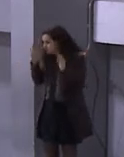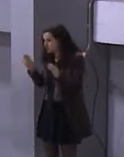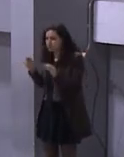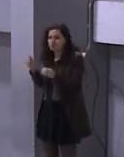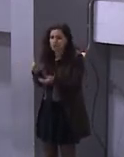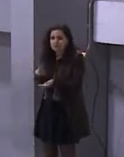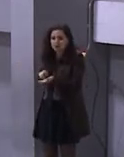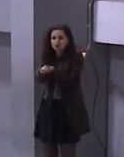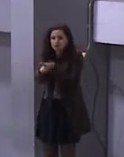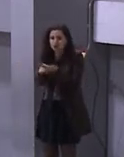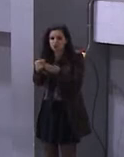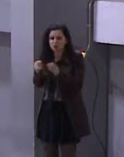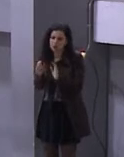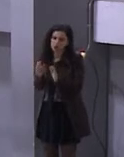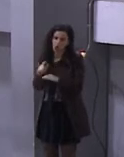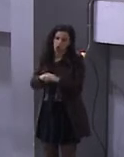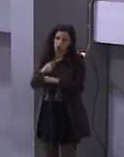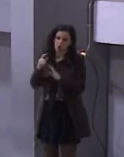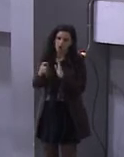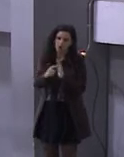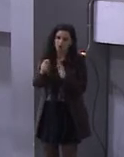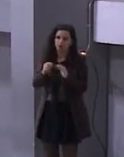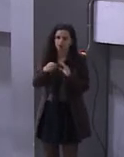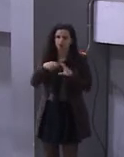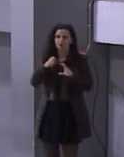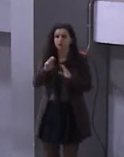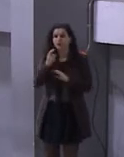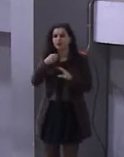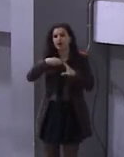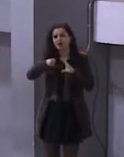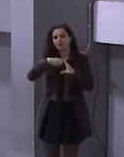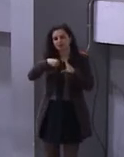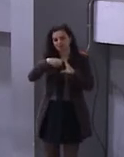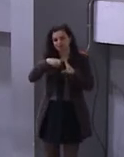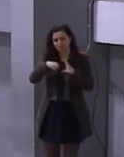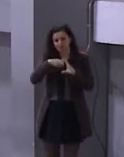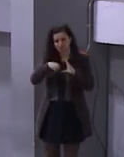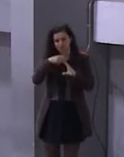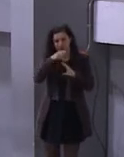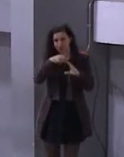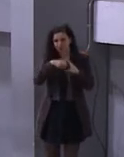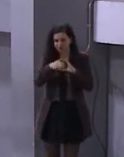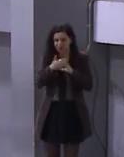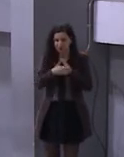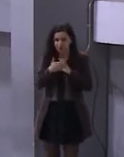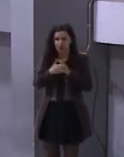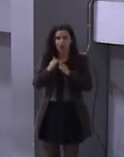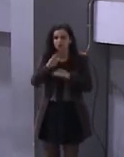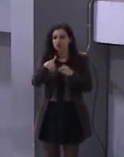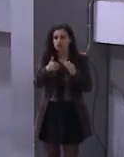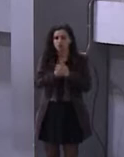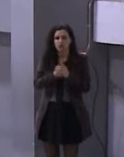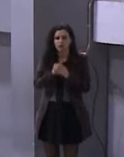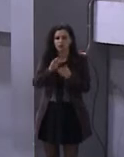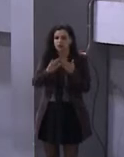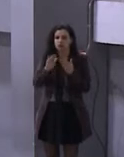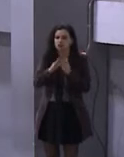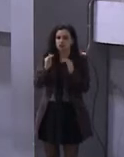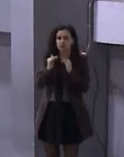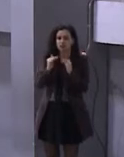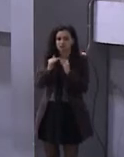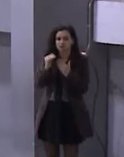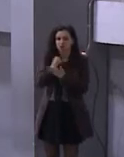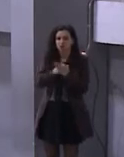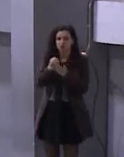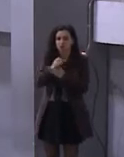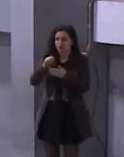parcial de la casita del jardín infantil, el primer jardín infantil de Colombia, donde irían todas las colecciones biológicas de la universidad